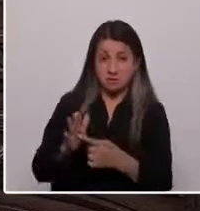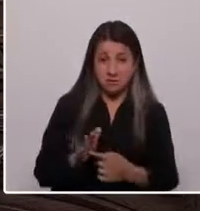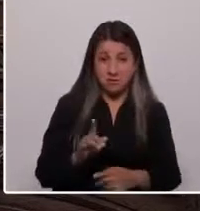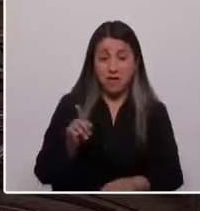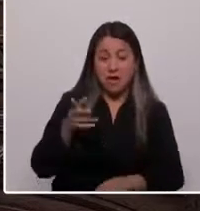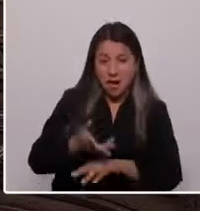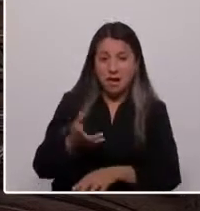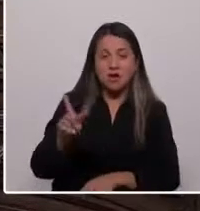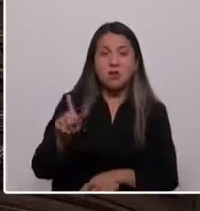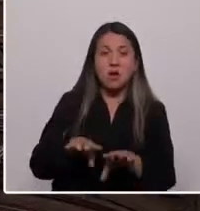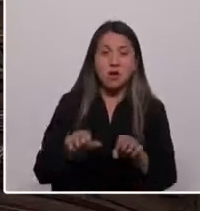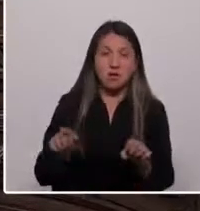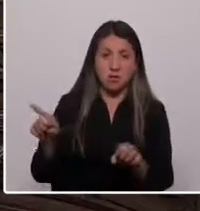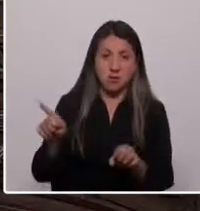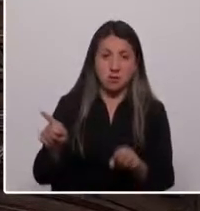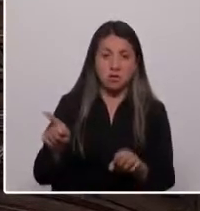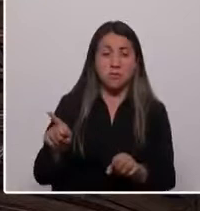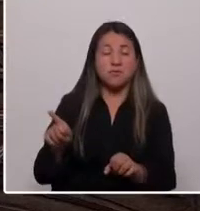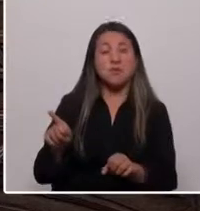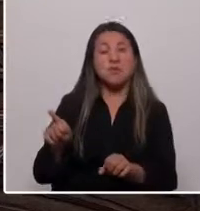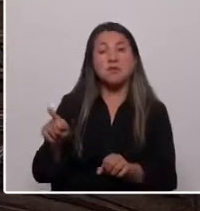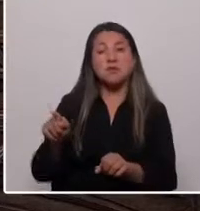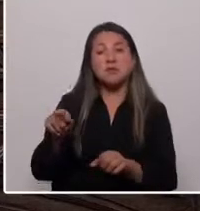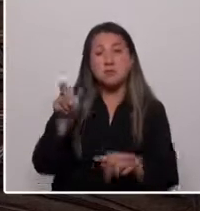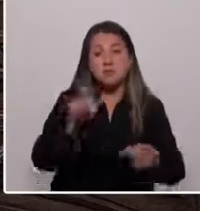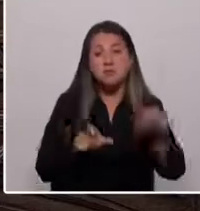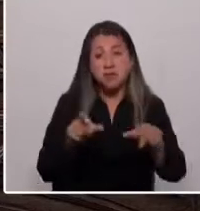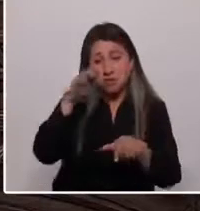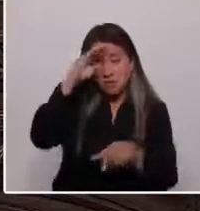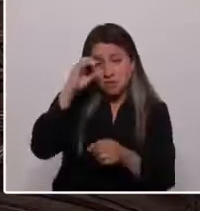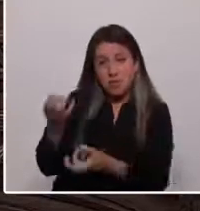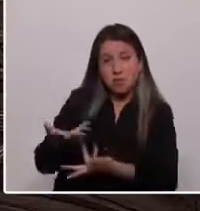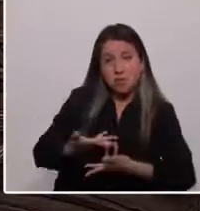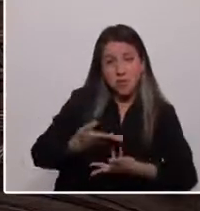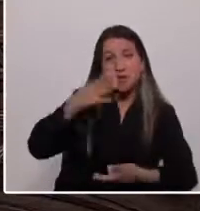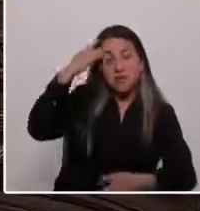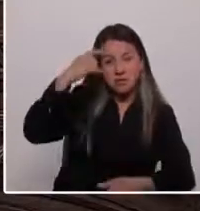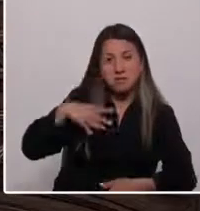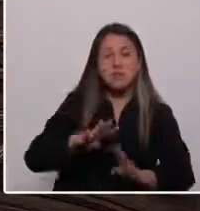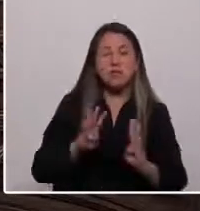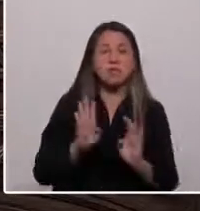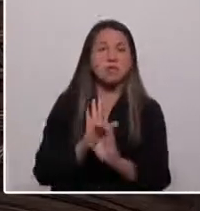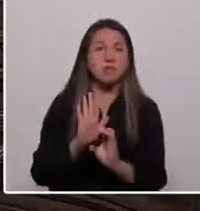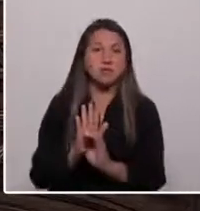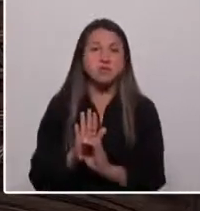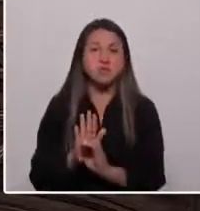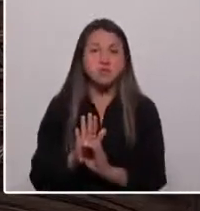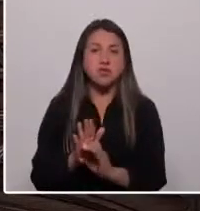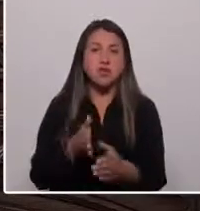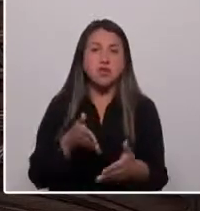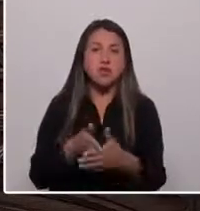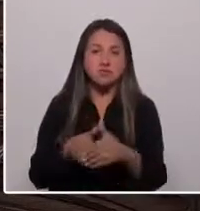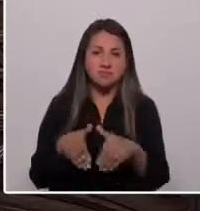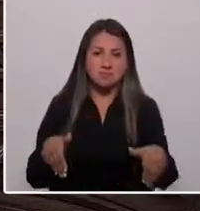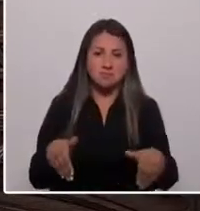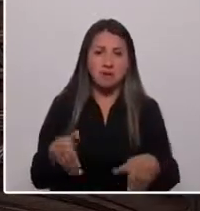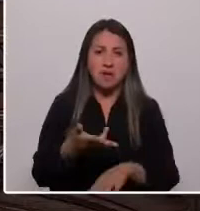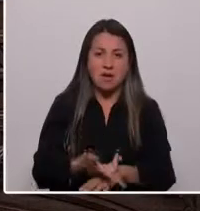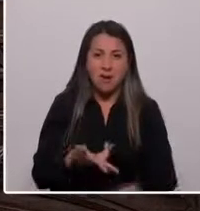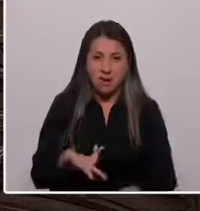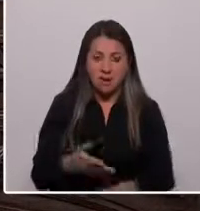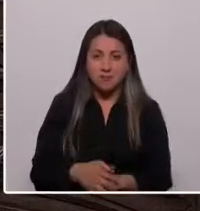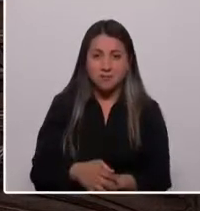puso su confianza en nosotros sabía que la convención tenía límites por la